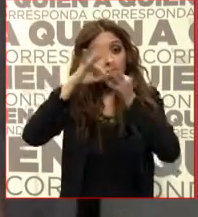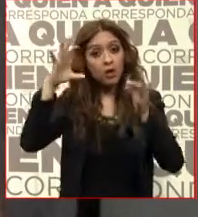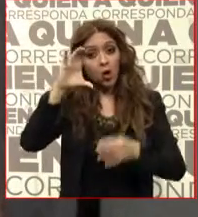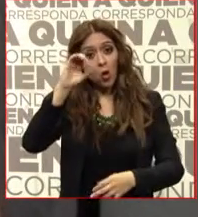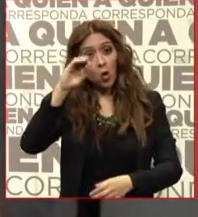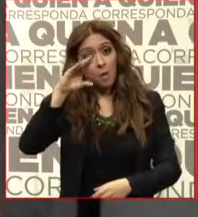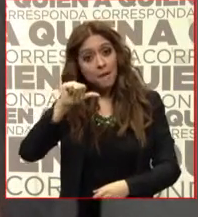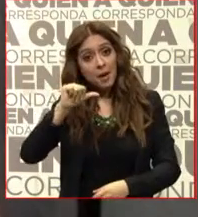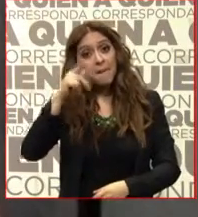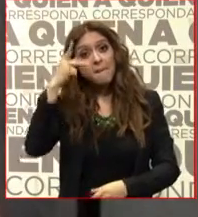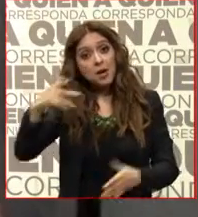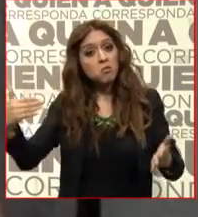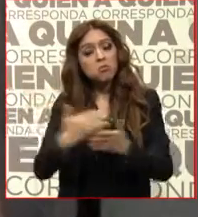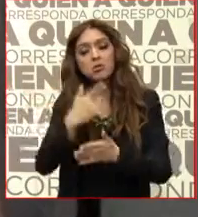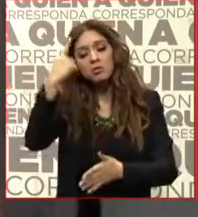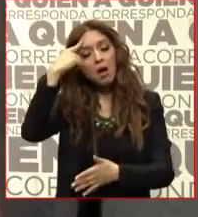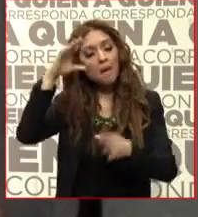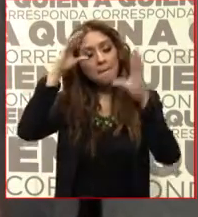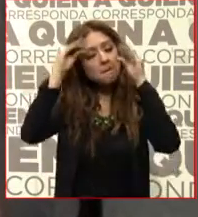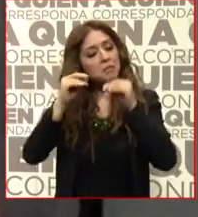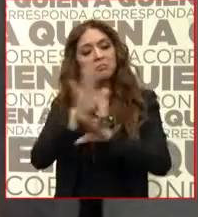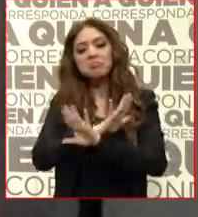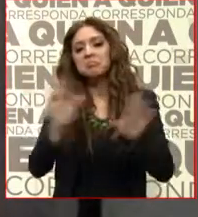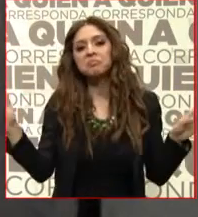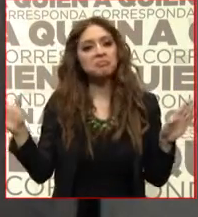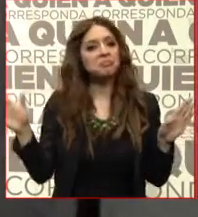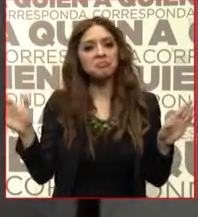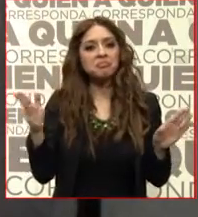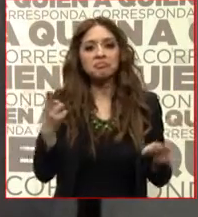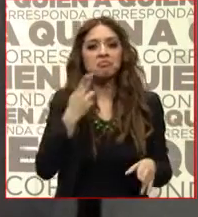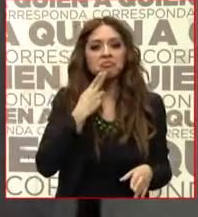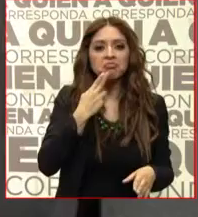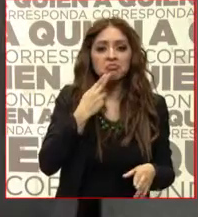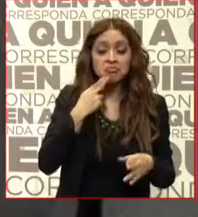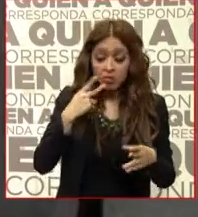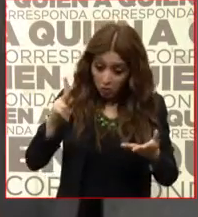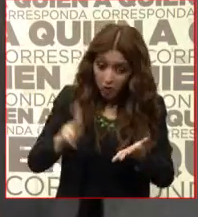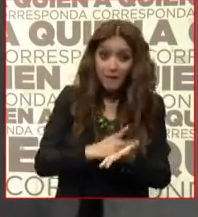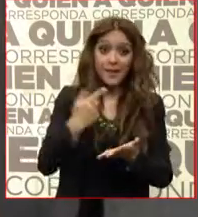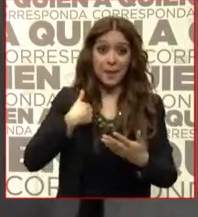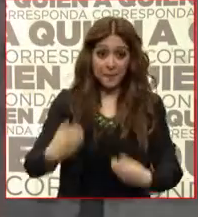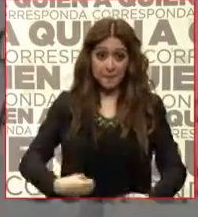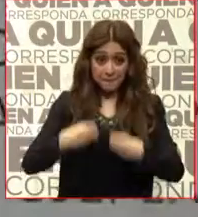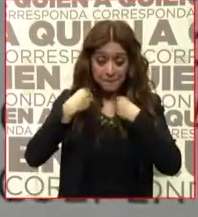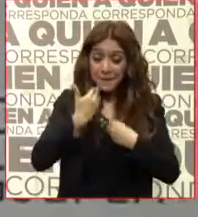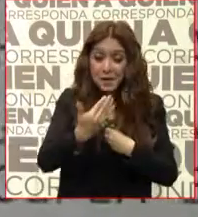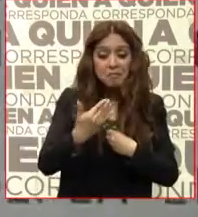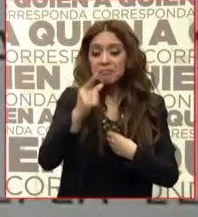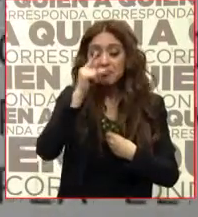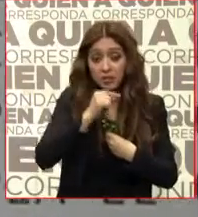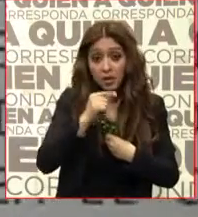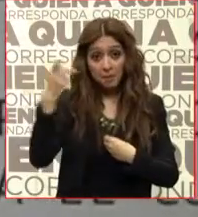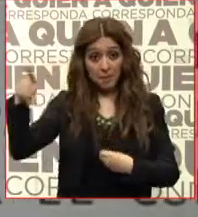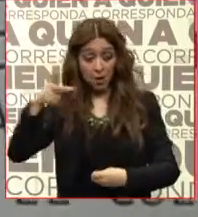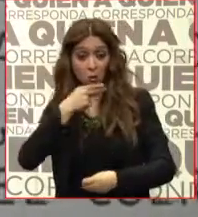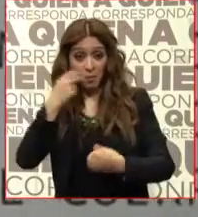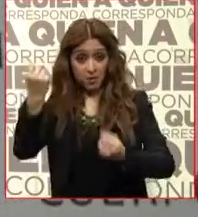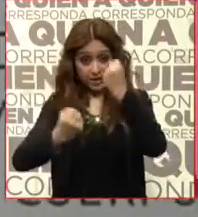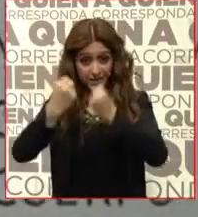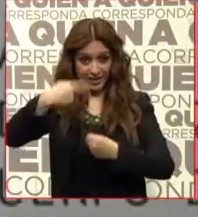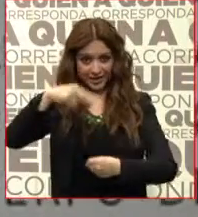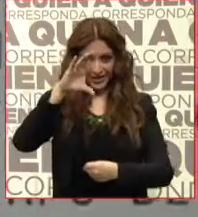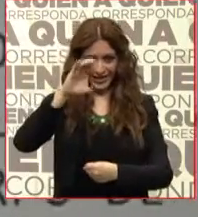cerebro ya estaba muerto, que ya no tenía posibilidades de sobrevivir. El chofer de la pipa, llamado